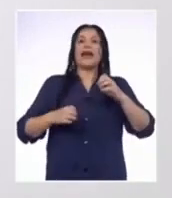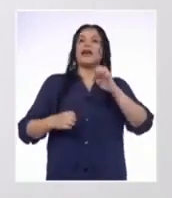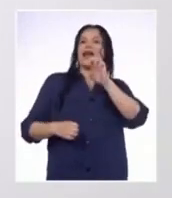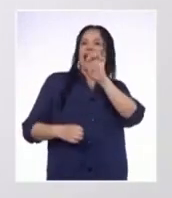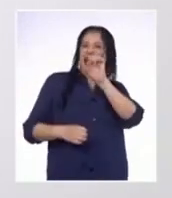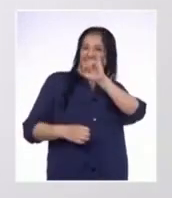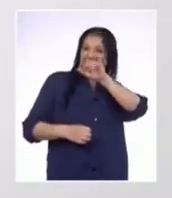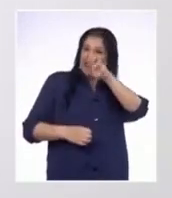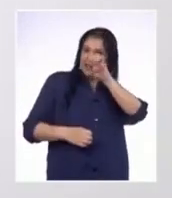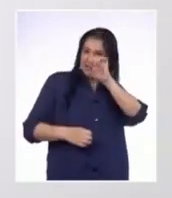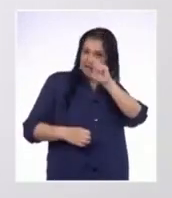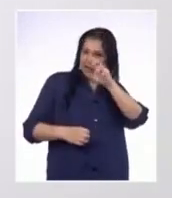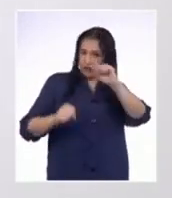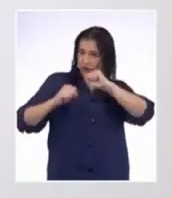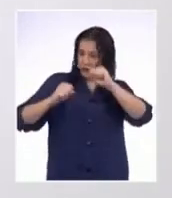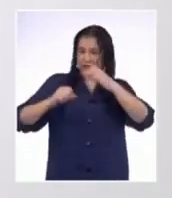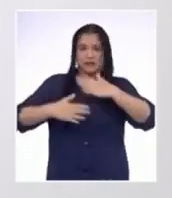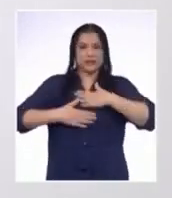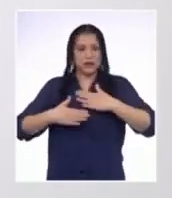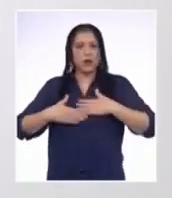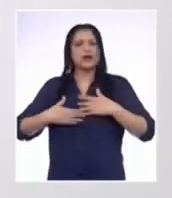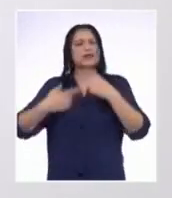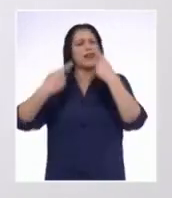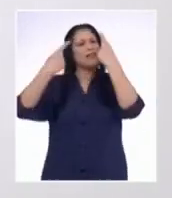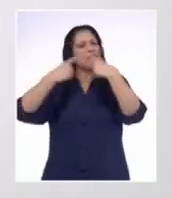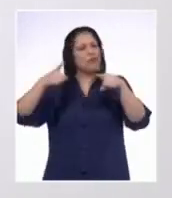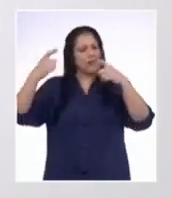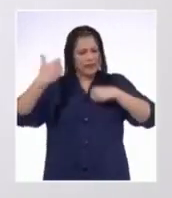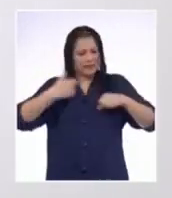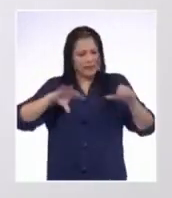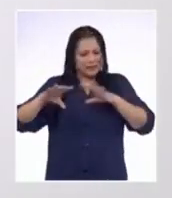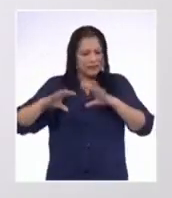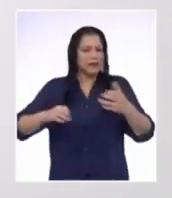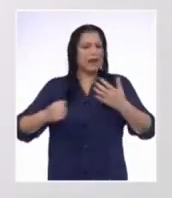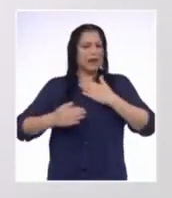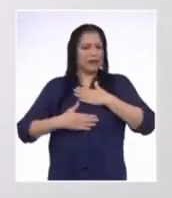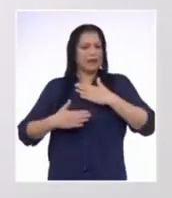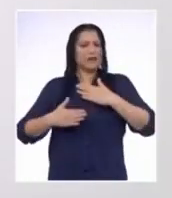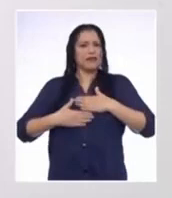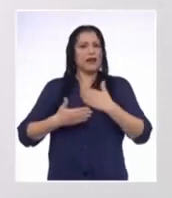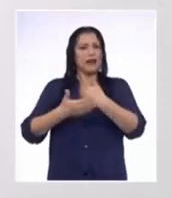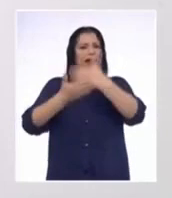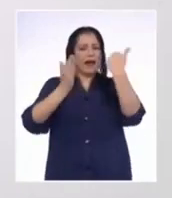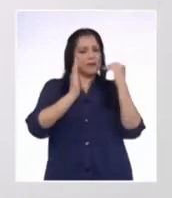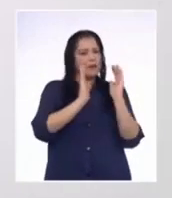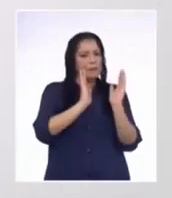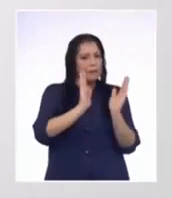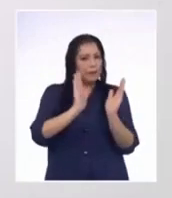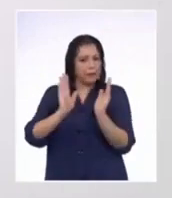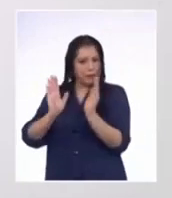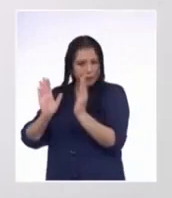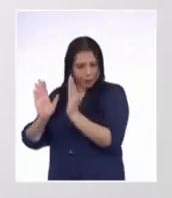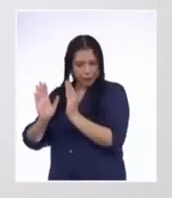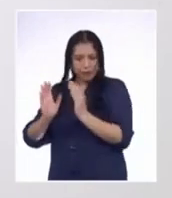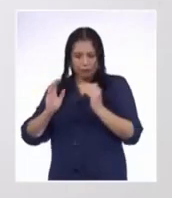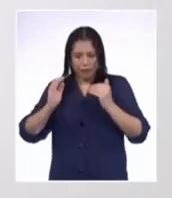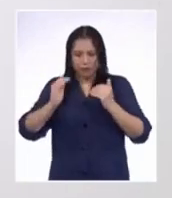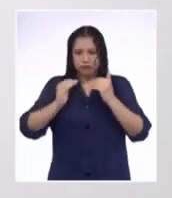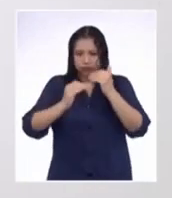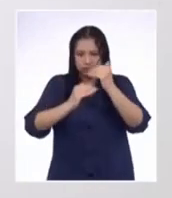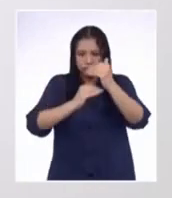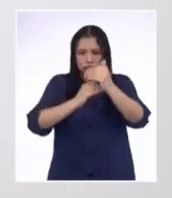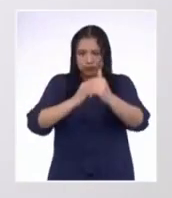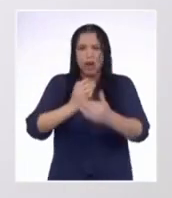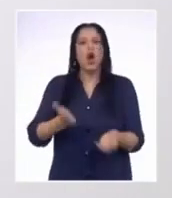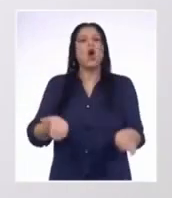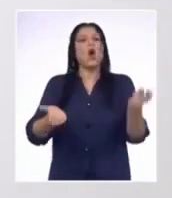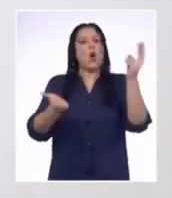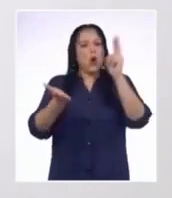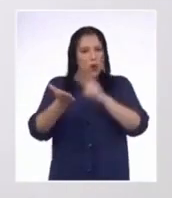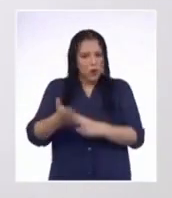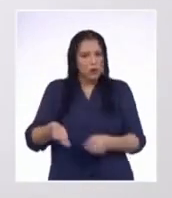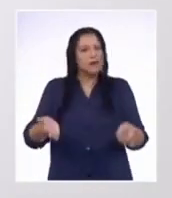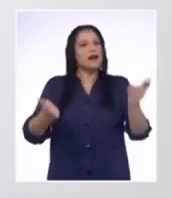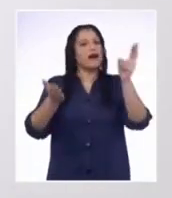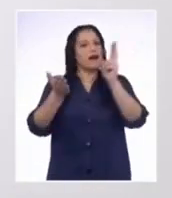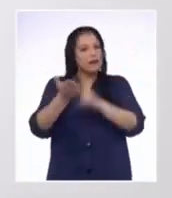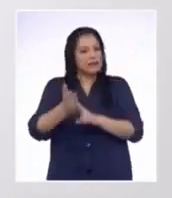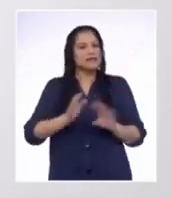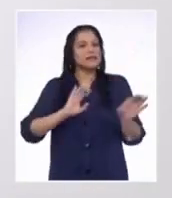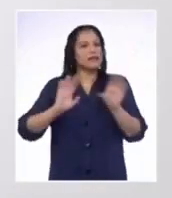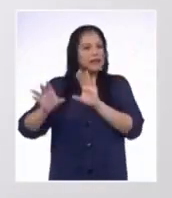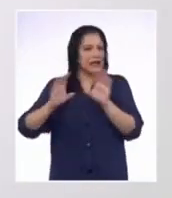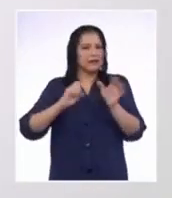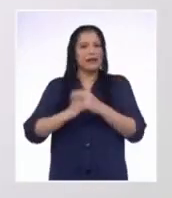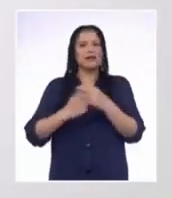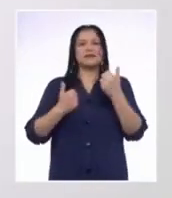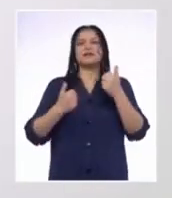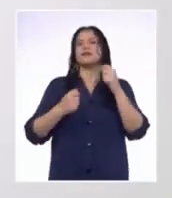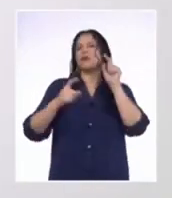ejercicio físico consiste en una variedad de actividades físicas planificadas, estructuradas, repetitivas y realizadas